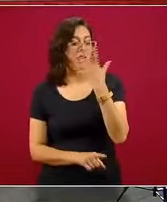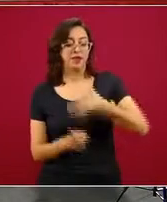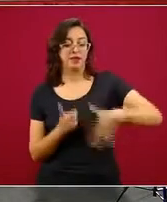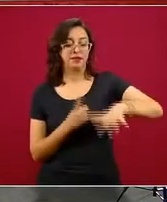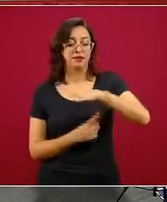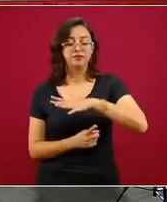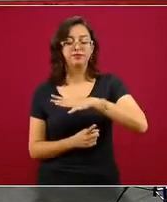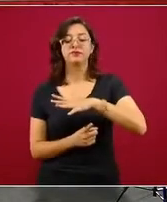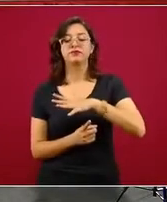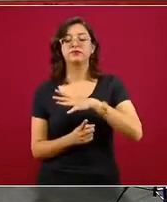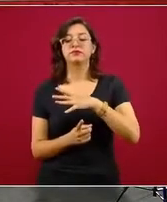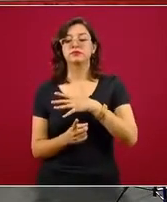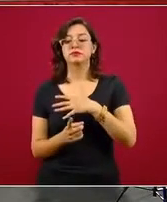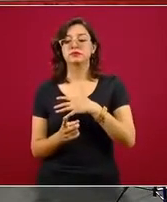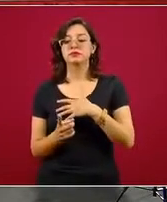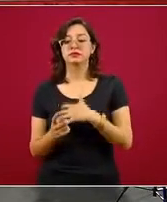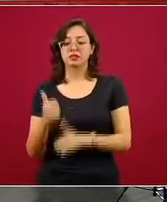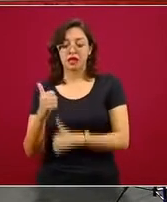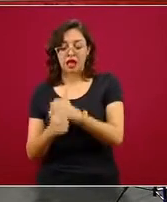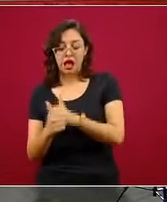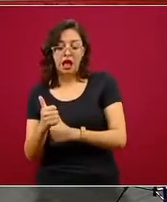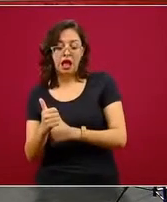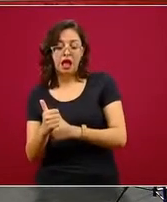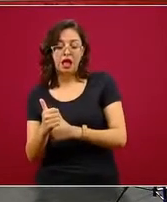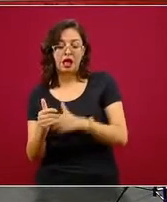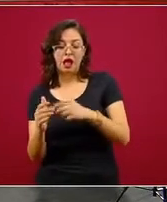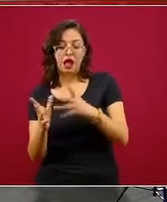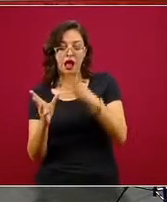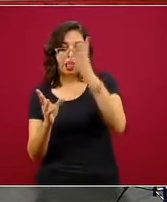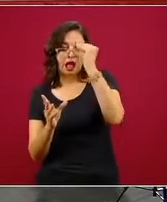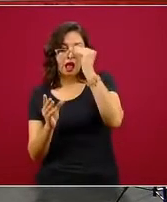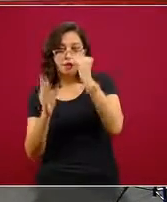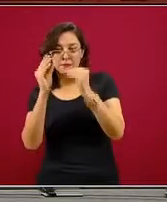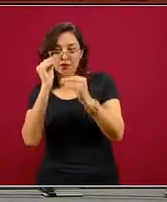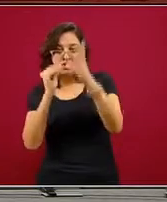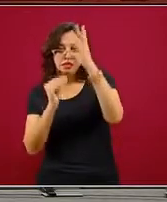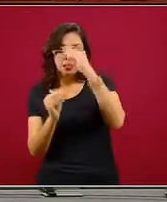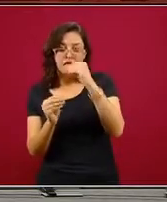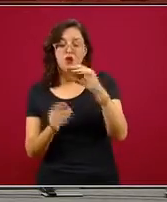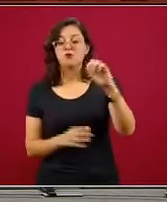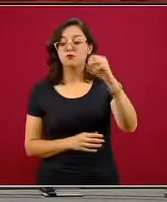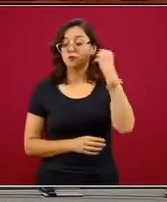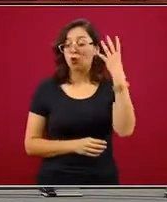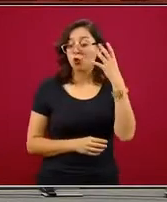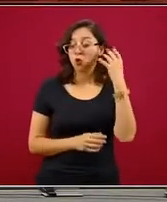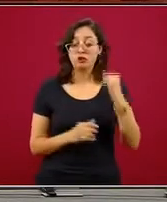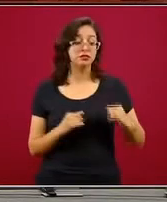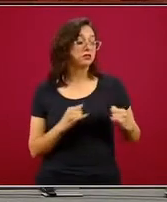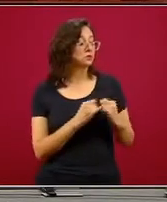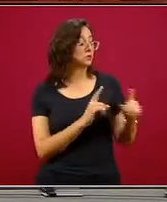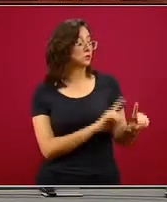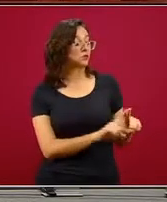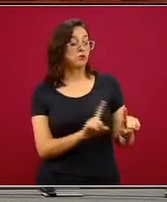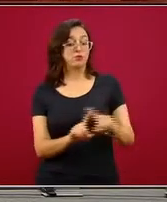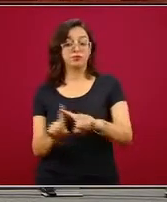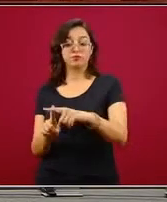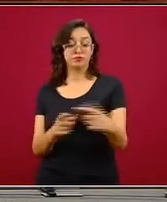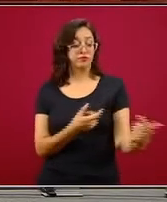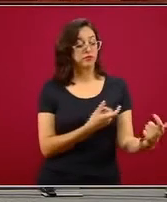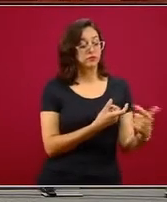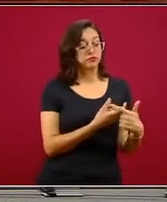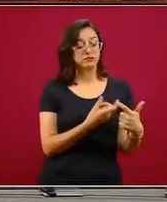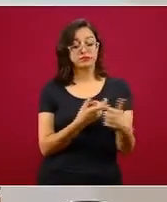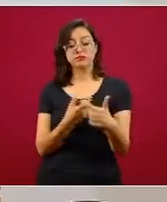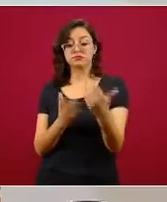y Competitividad. Y este es un foro multiinstitucional en donde estamos atendiendo esta agenda de la